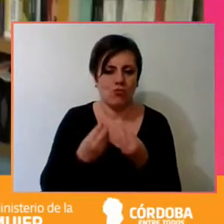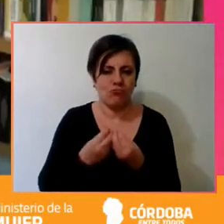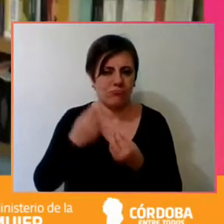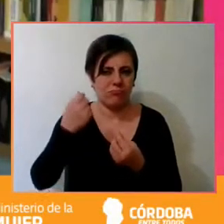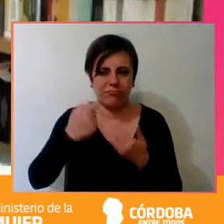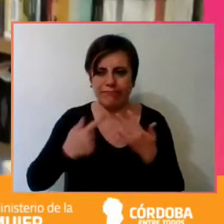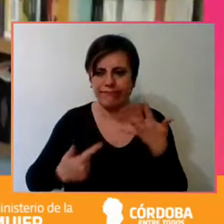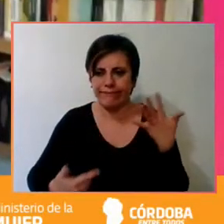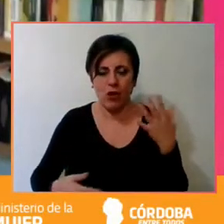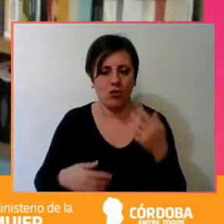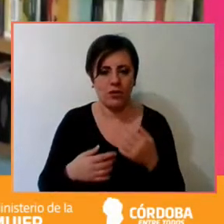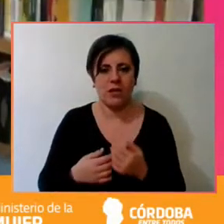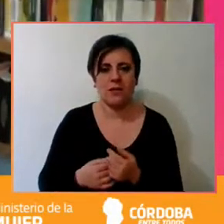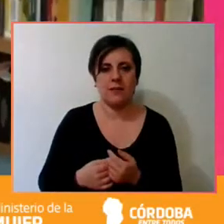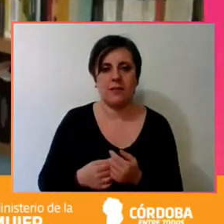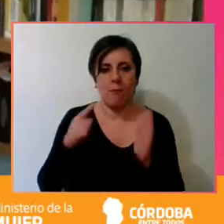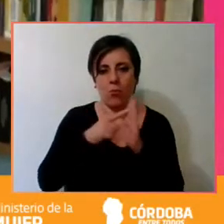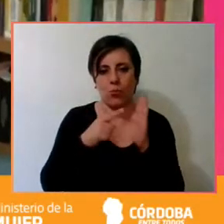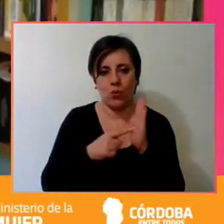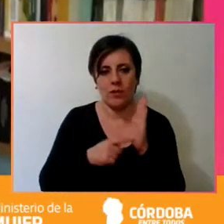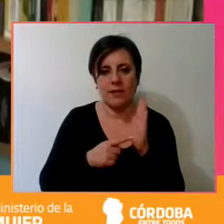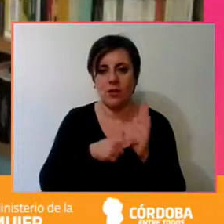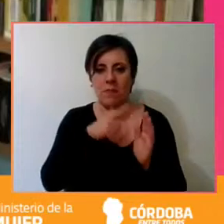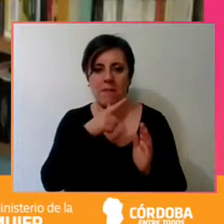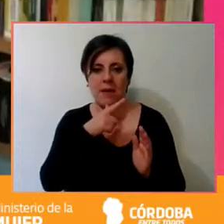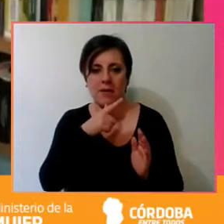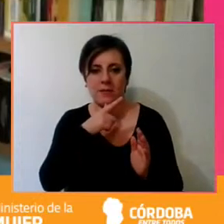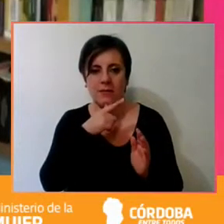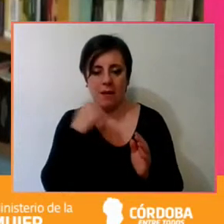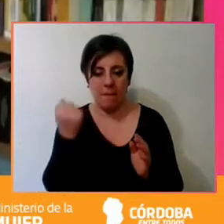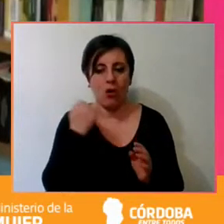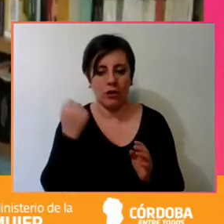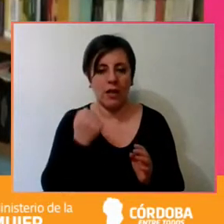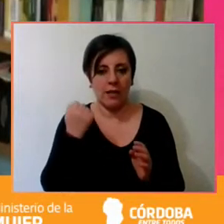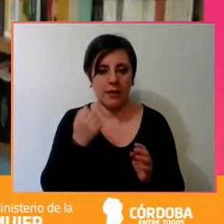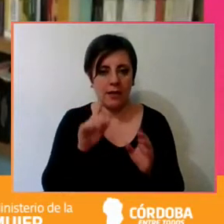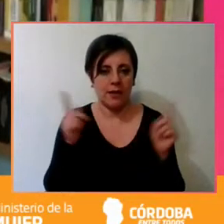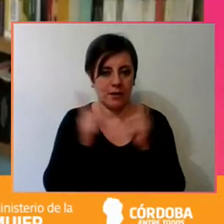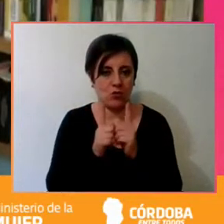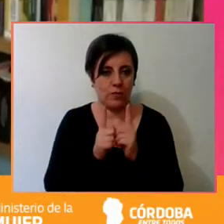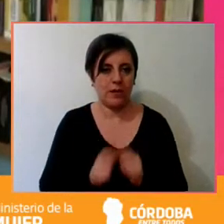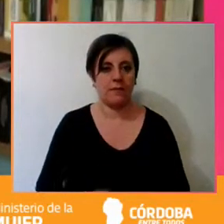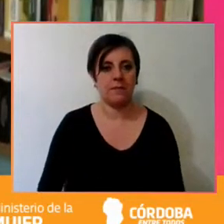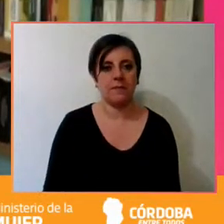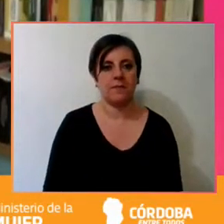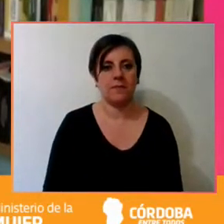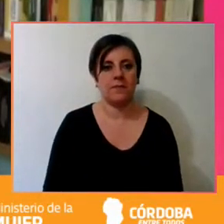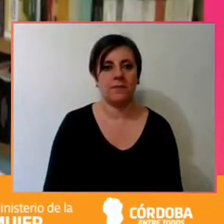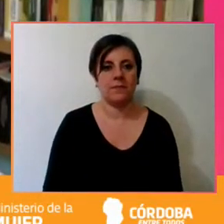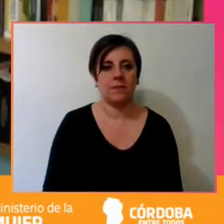de cosas y puntualizaciones que me parece que son muy importantes resumir. Yo le voy a saludar.